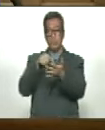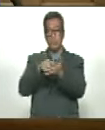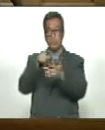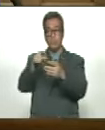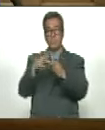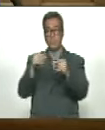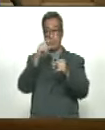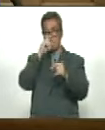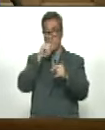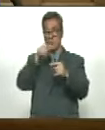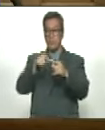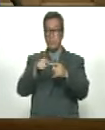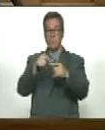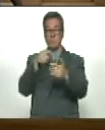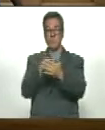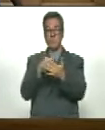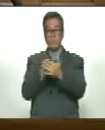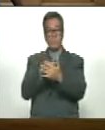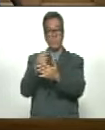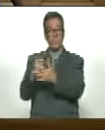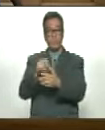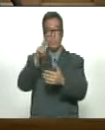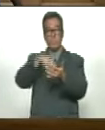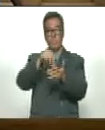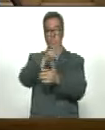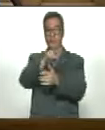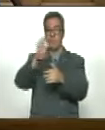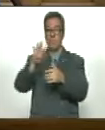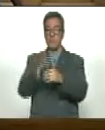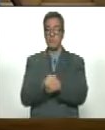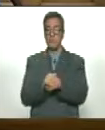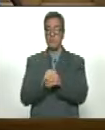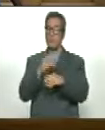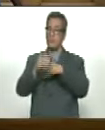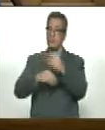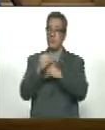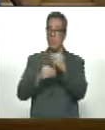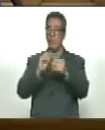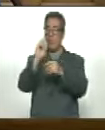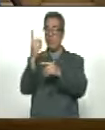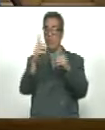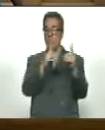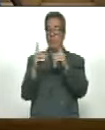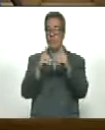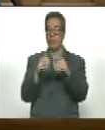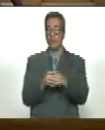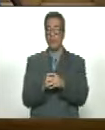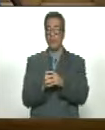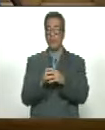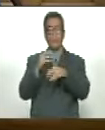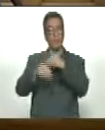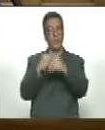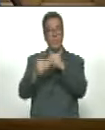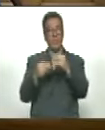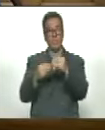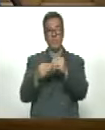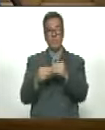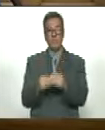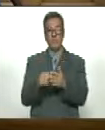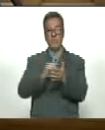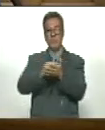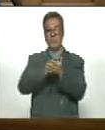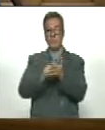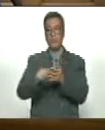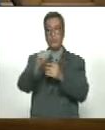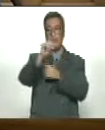anual para el ejercicio económico financiero 2024 a los fines de su primera discusión, de conformidad con lo establecido en